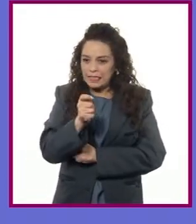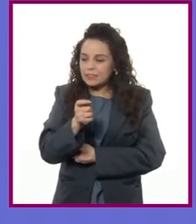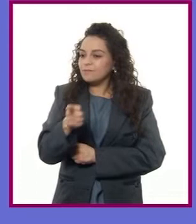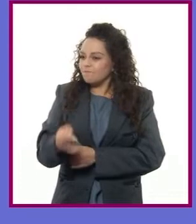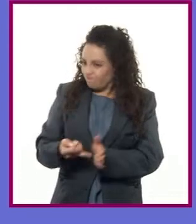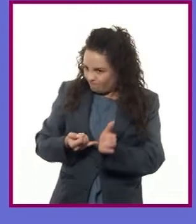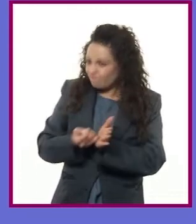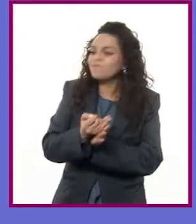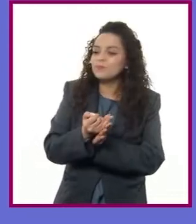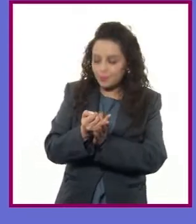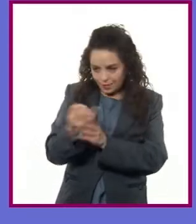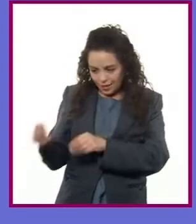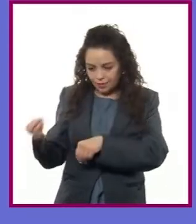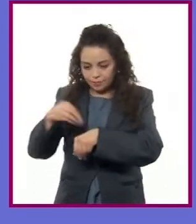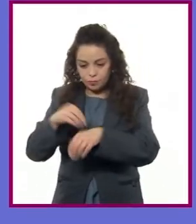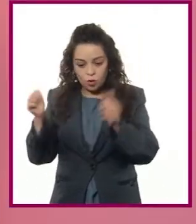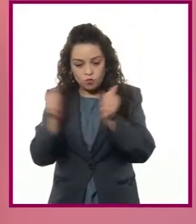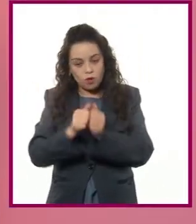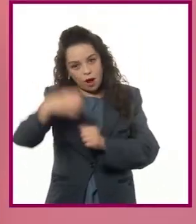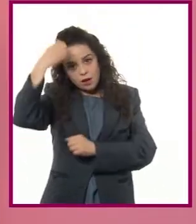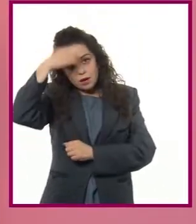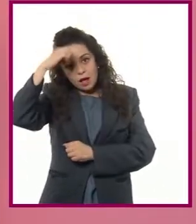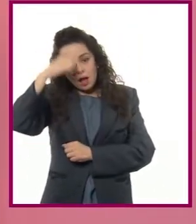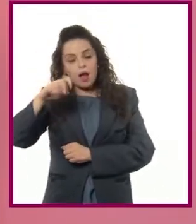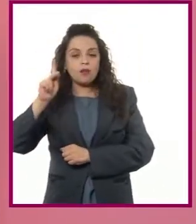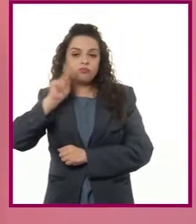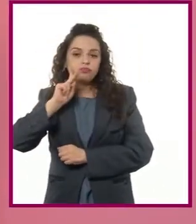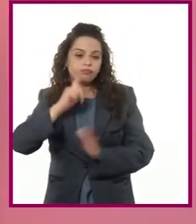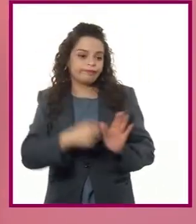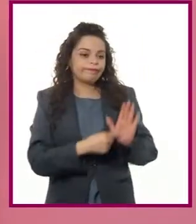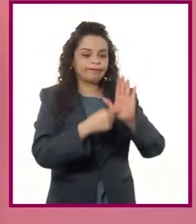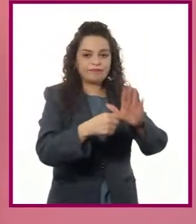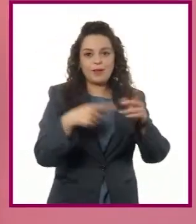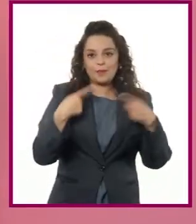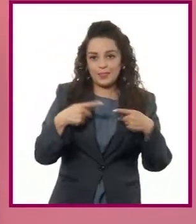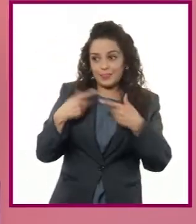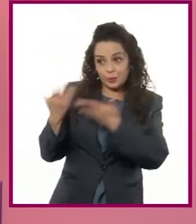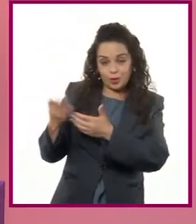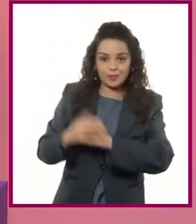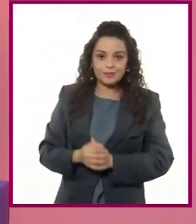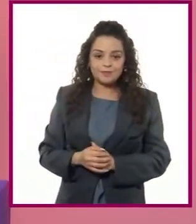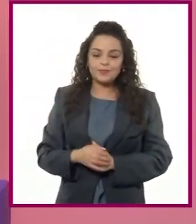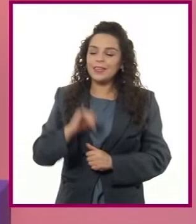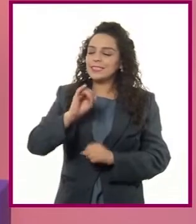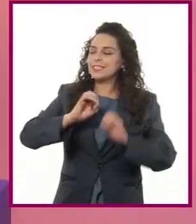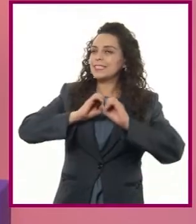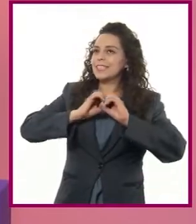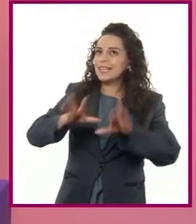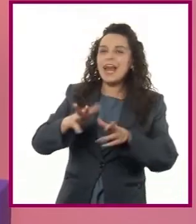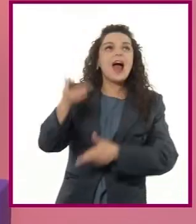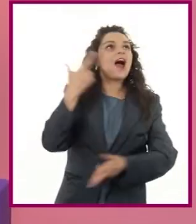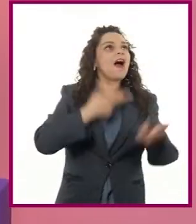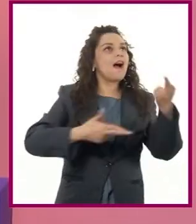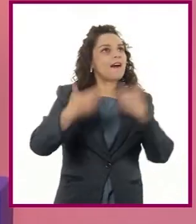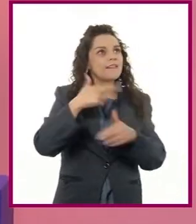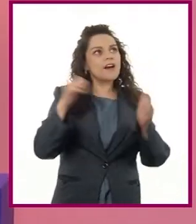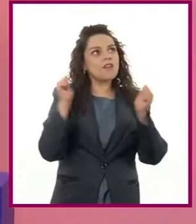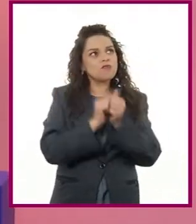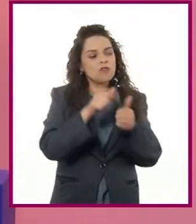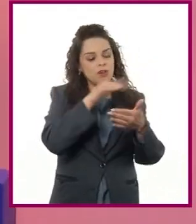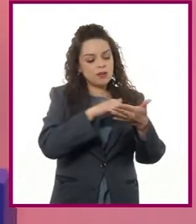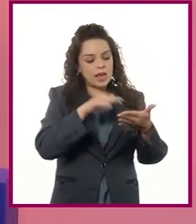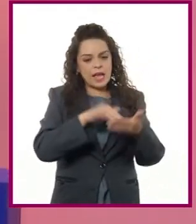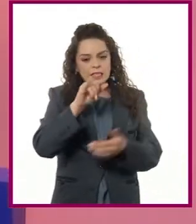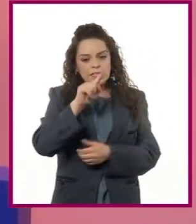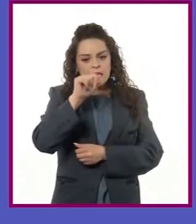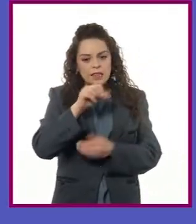la autoridad de un experto. Claro, volvamos a las citas textuales que extrajimos y observen los aspectos